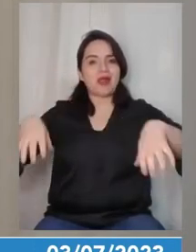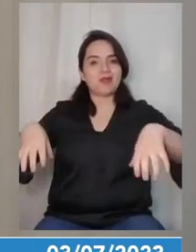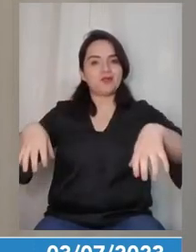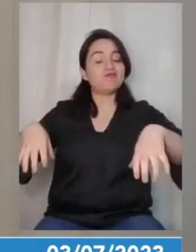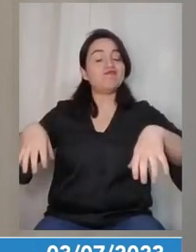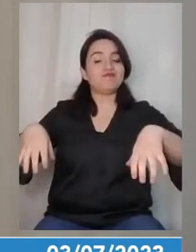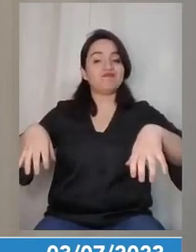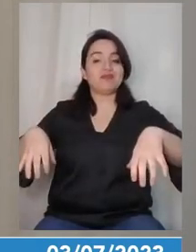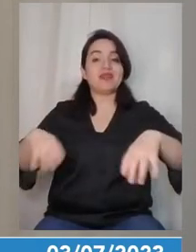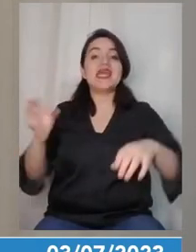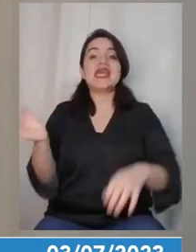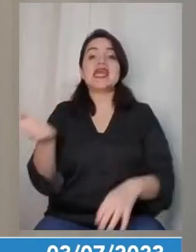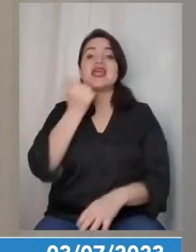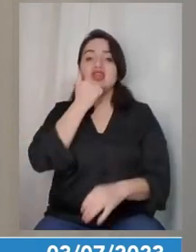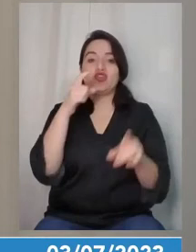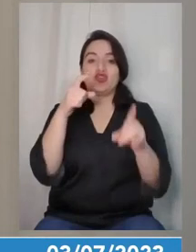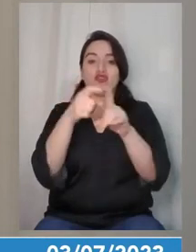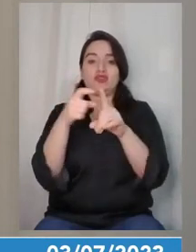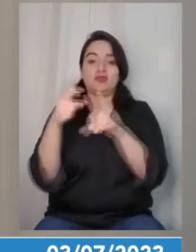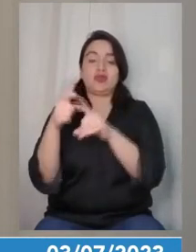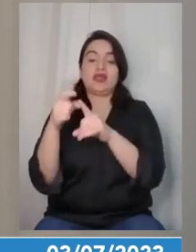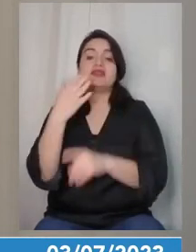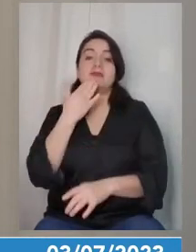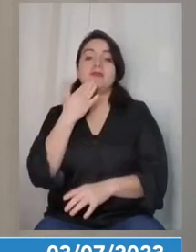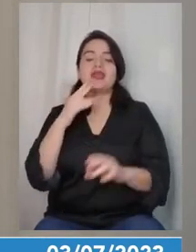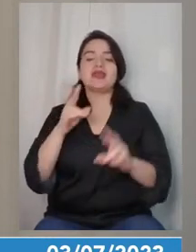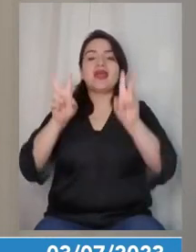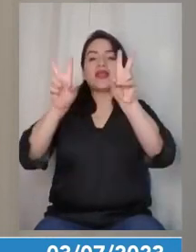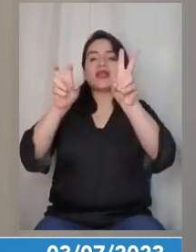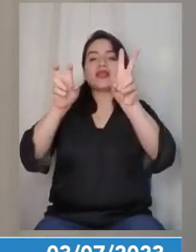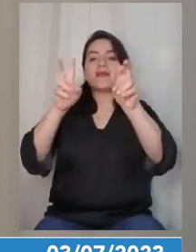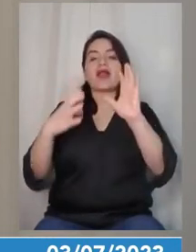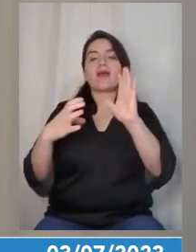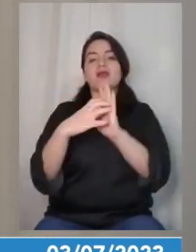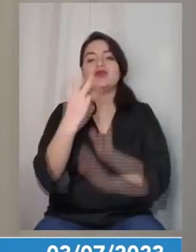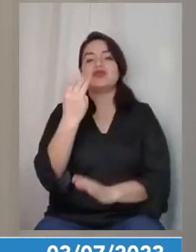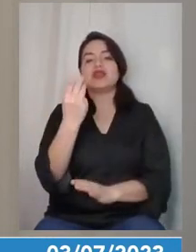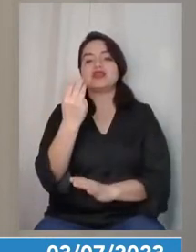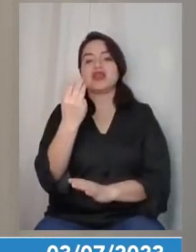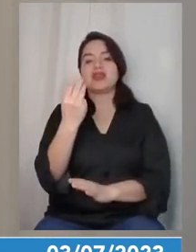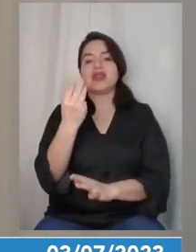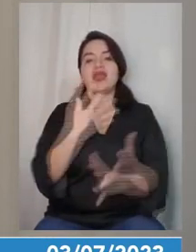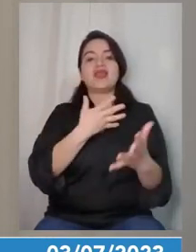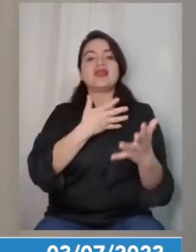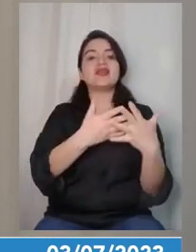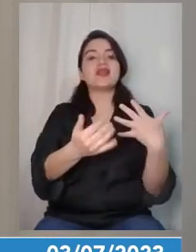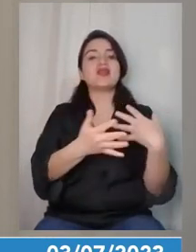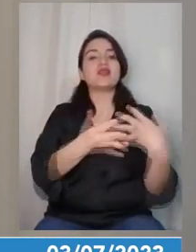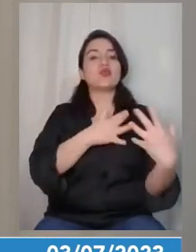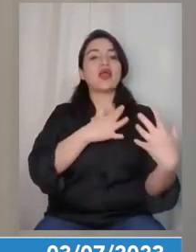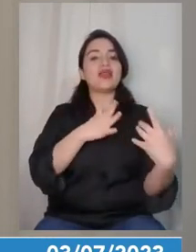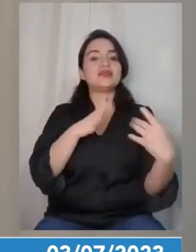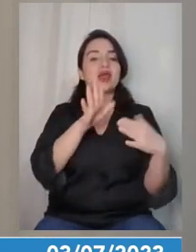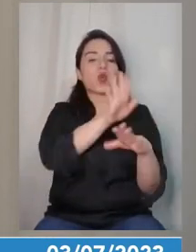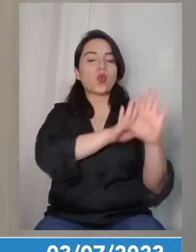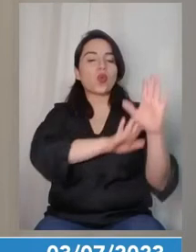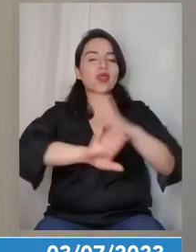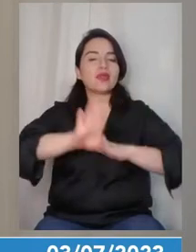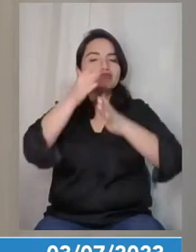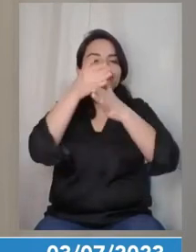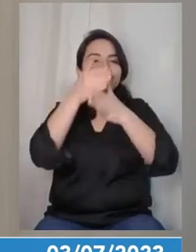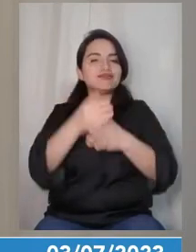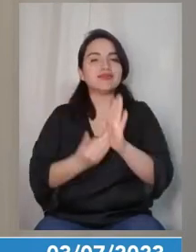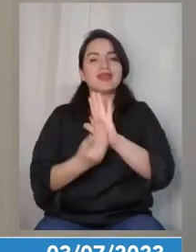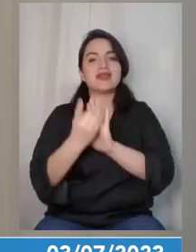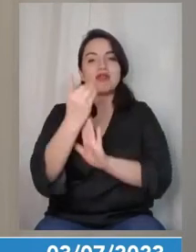del capítulo 13, ¿no es cierto?, sostenibilidad y desarrollo. Eso, desde el punto de vista de la técnica y de la expertise, pareciera que es